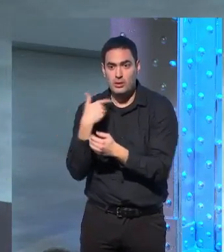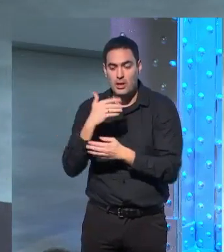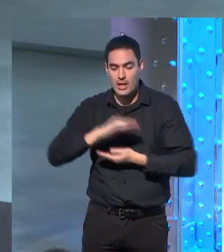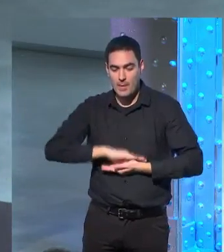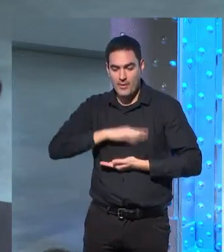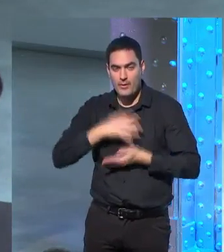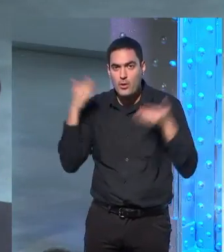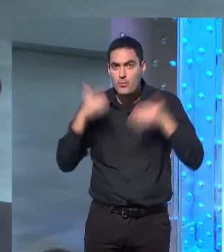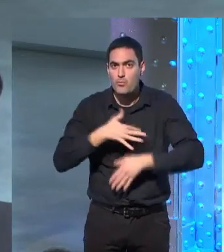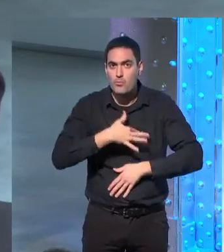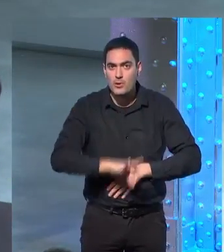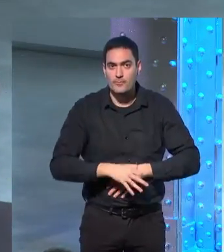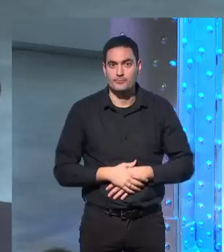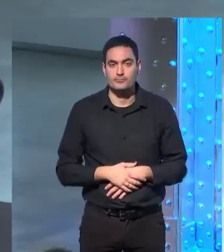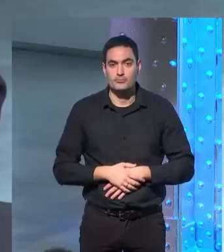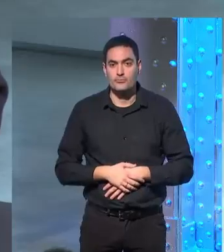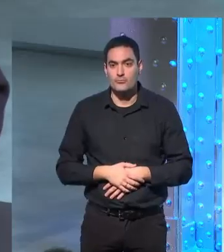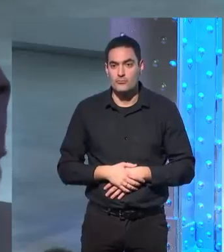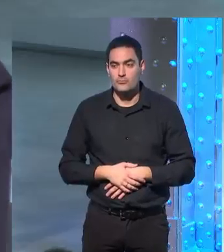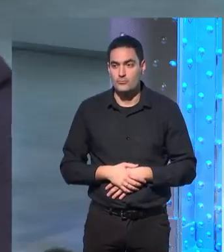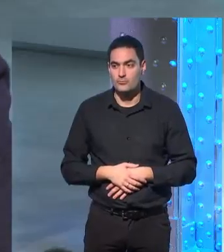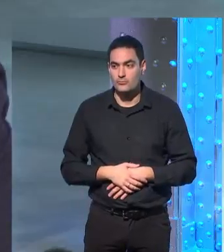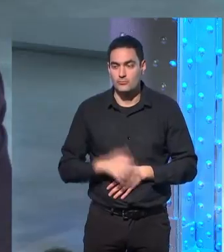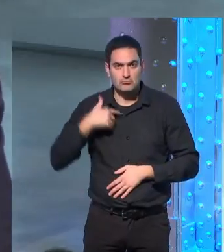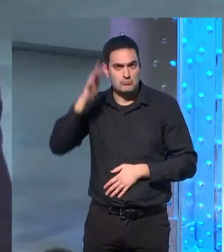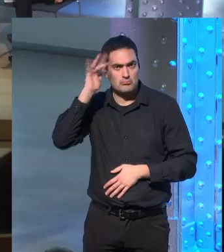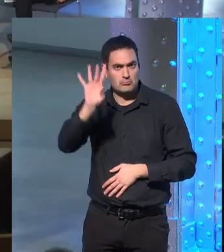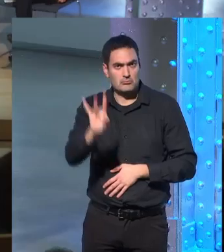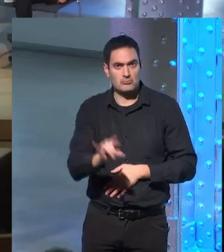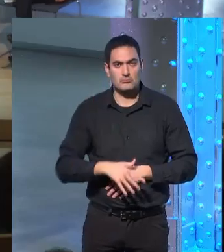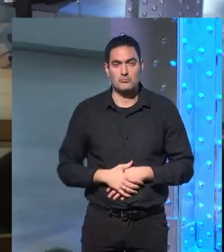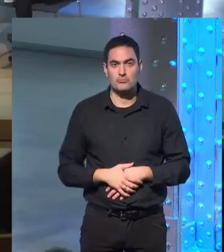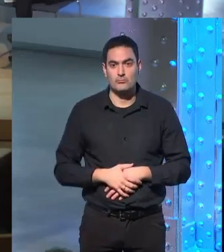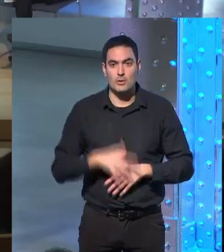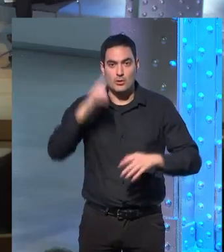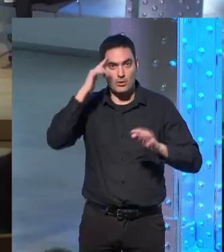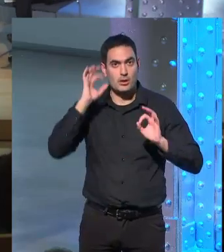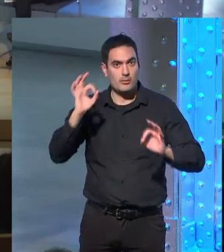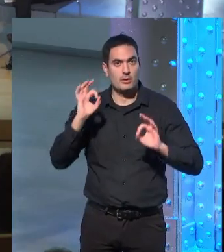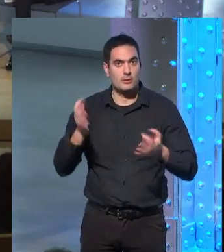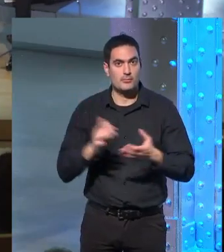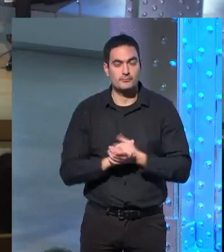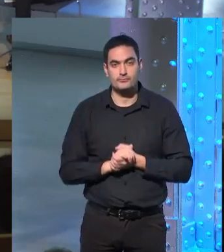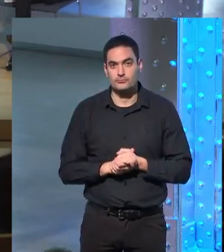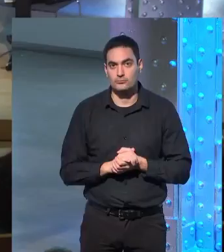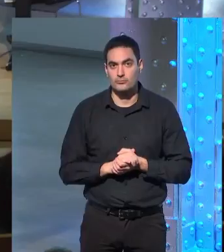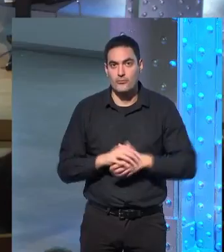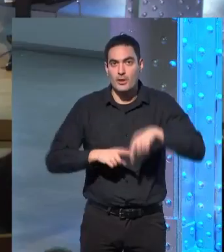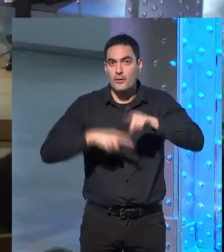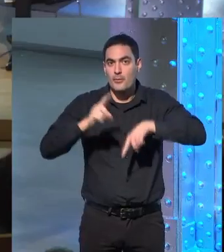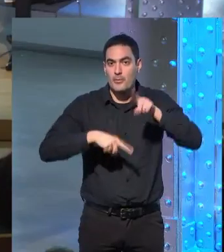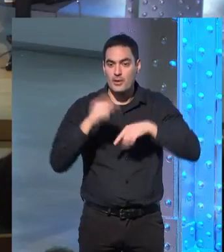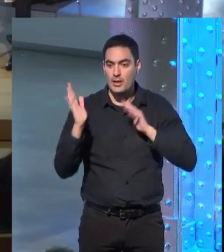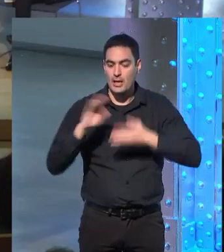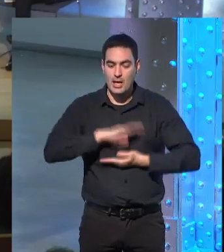de concentración? ¿Estáis un poco en esa línea o no? Supongo que sí, que evidentemente dependerá de